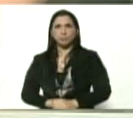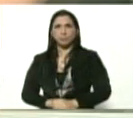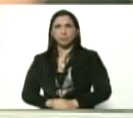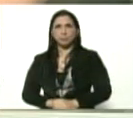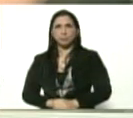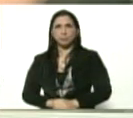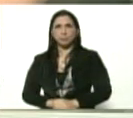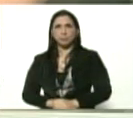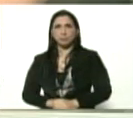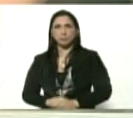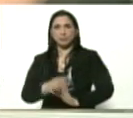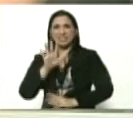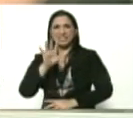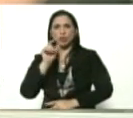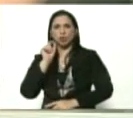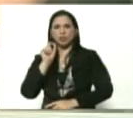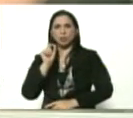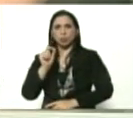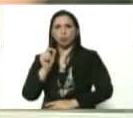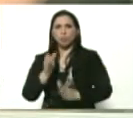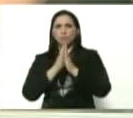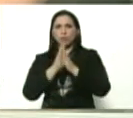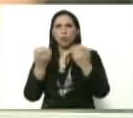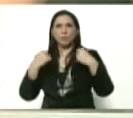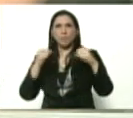Les doy 5 segundos para que se preparen.